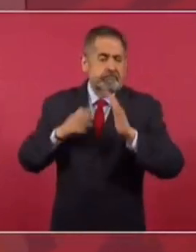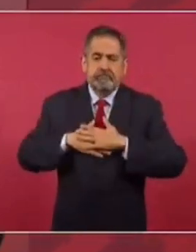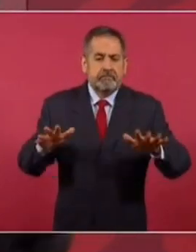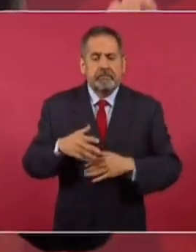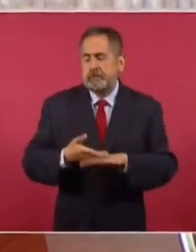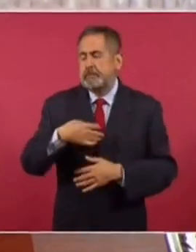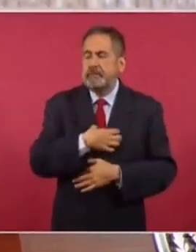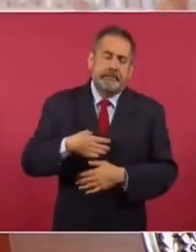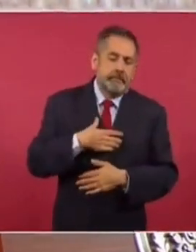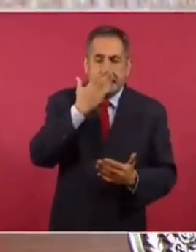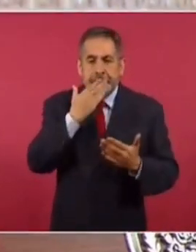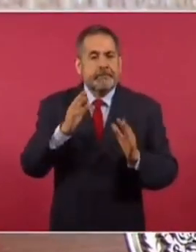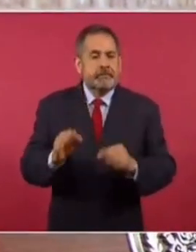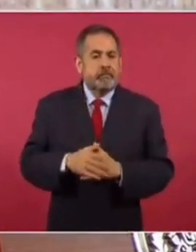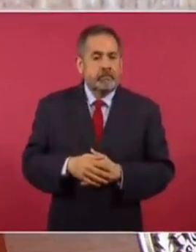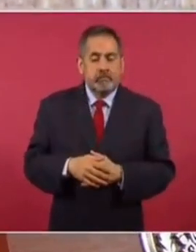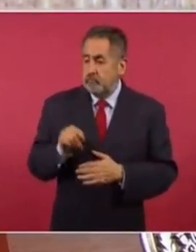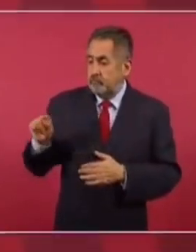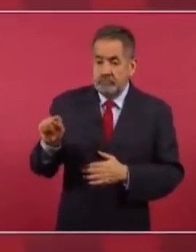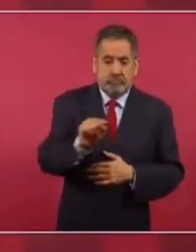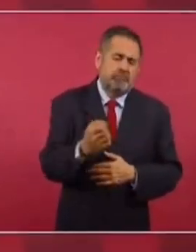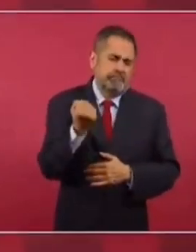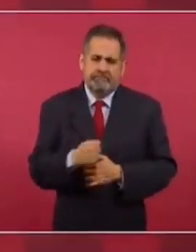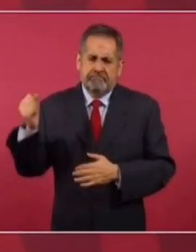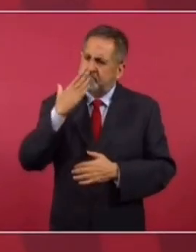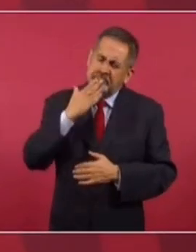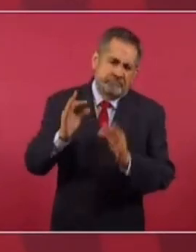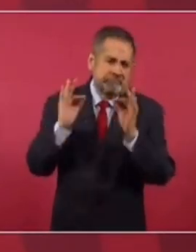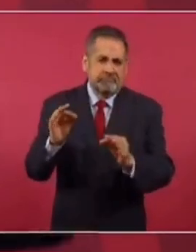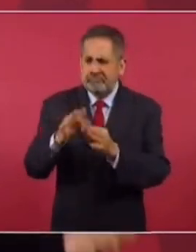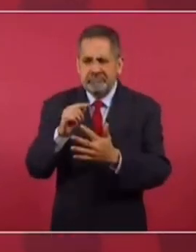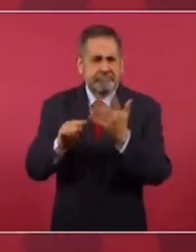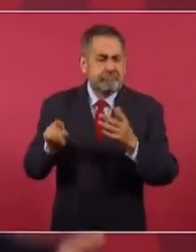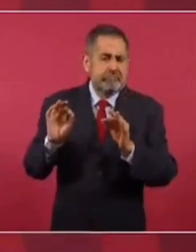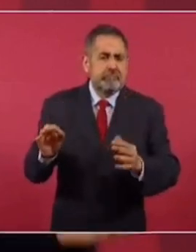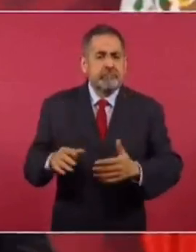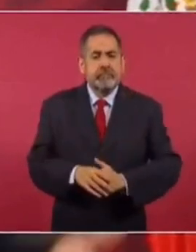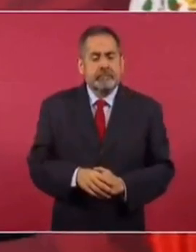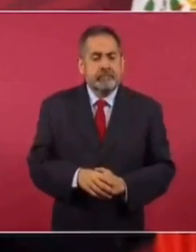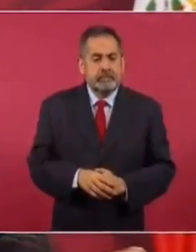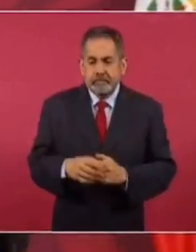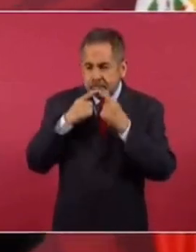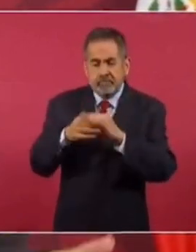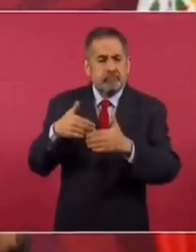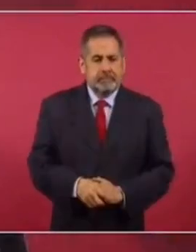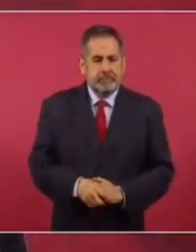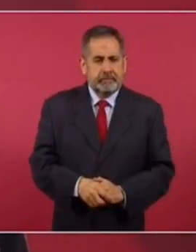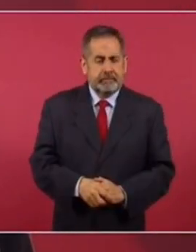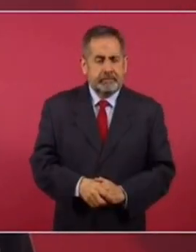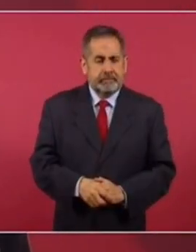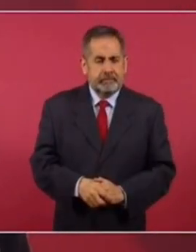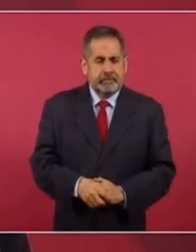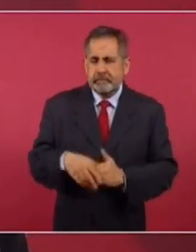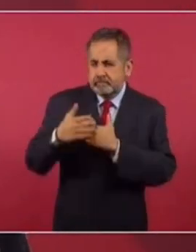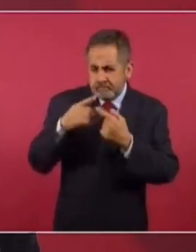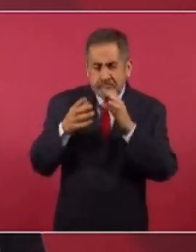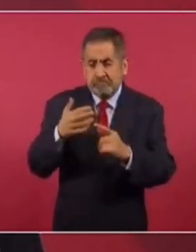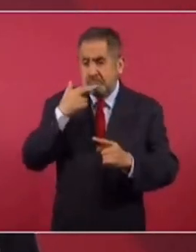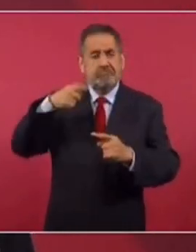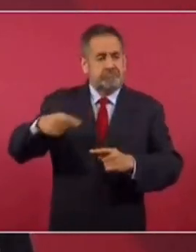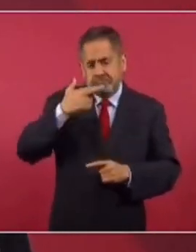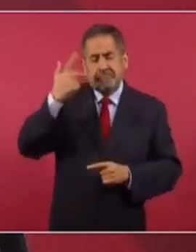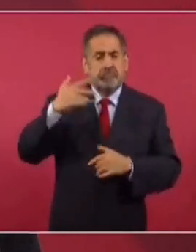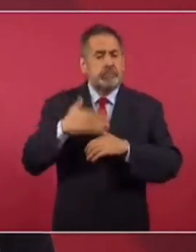Y estoy contento porque son muy buenos los que van a entrar al relevo. Van a resultar hasta